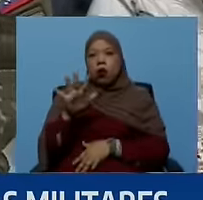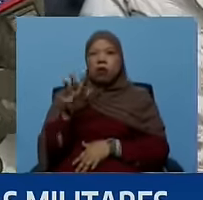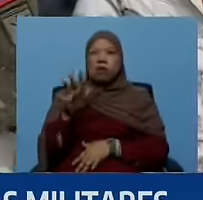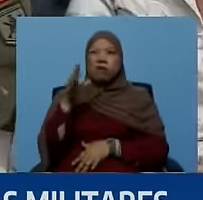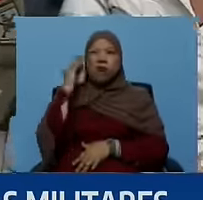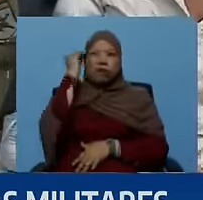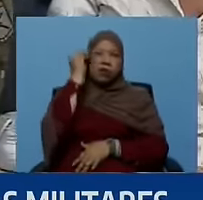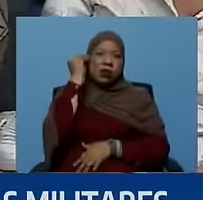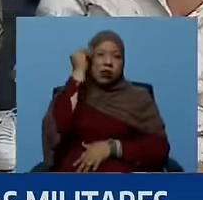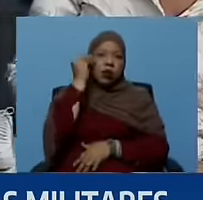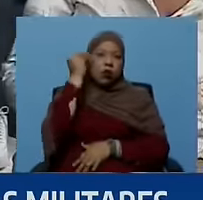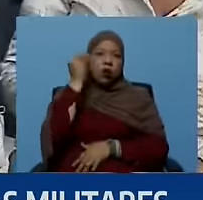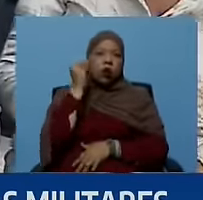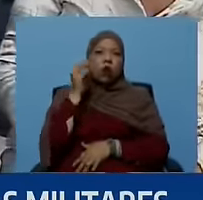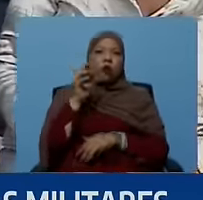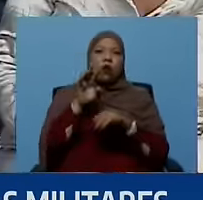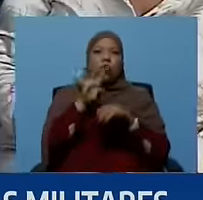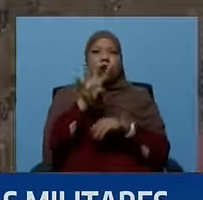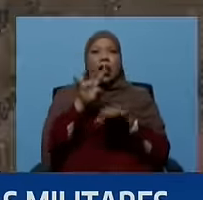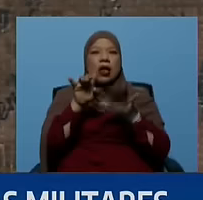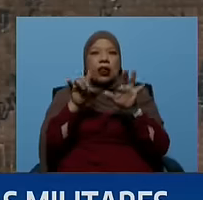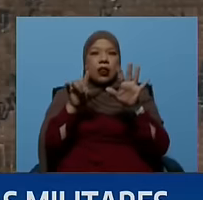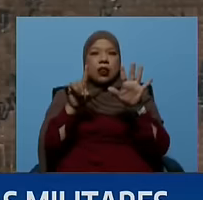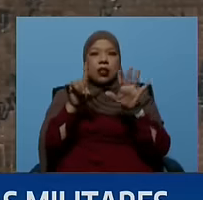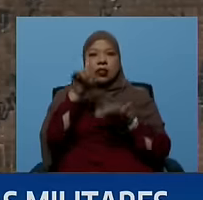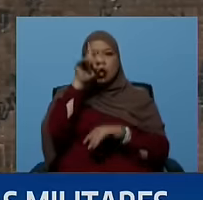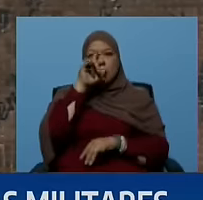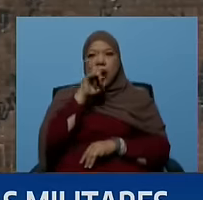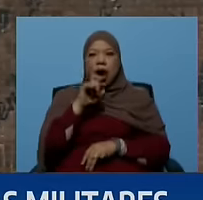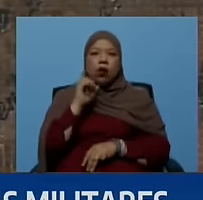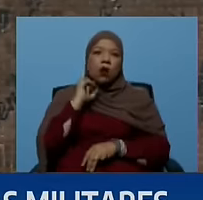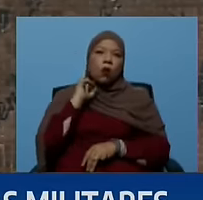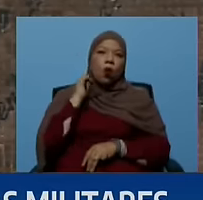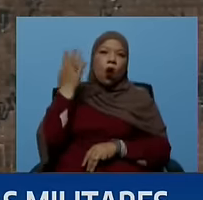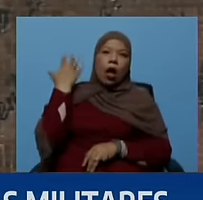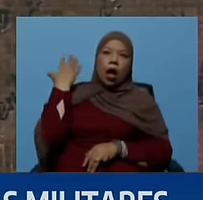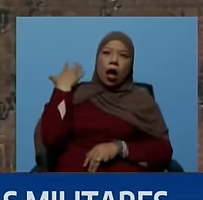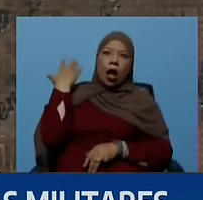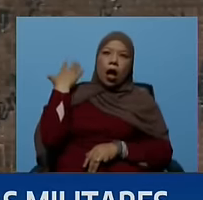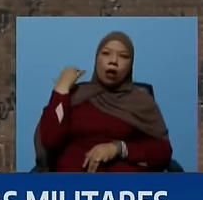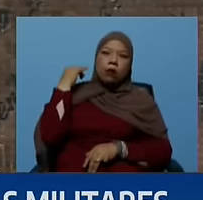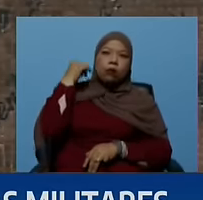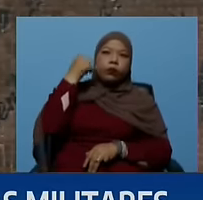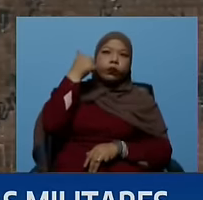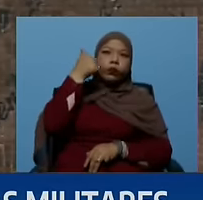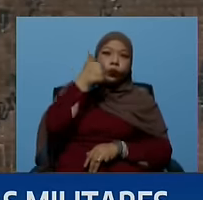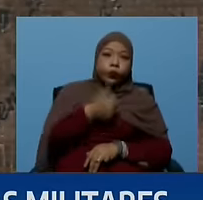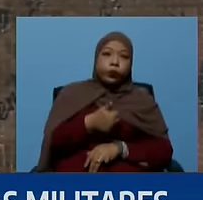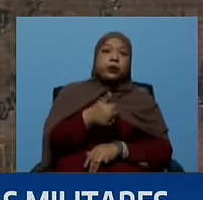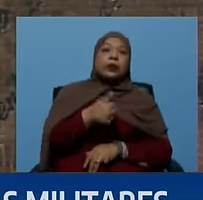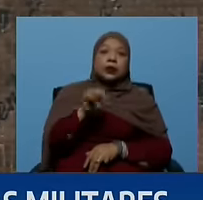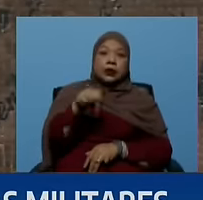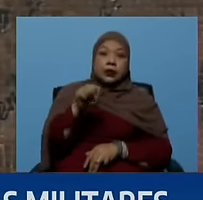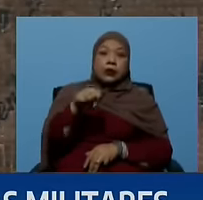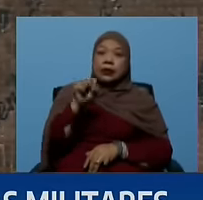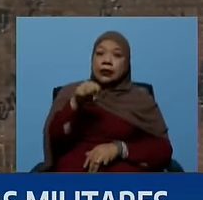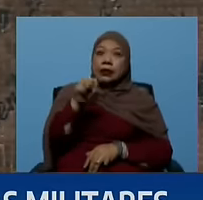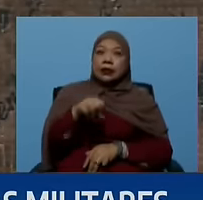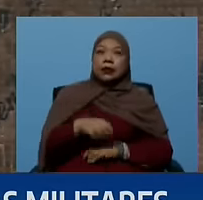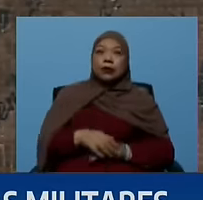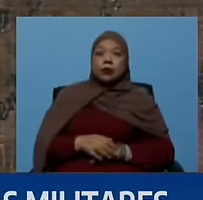78 46 años sí 46 años